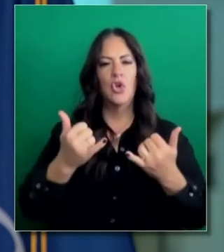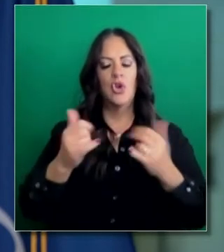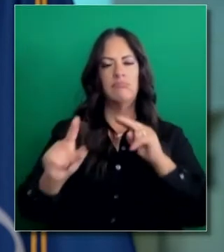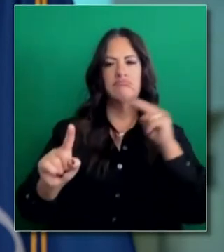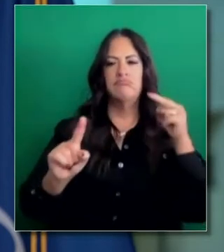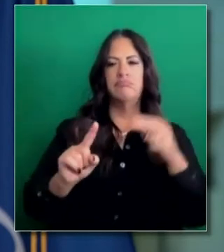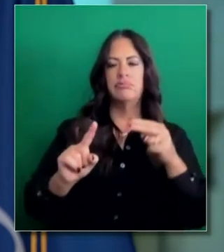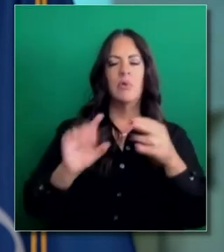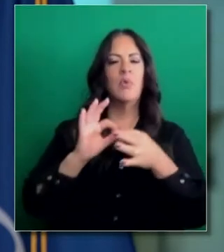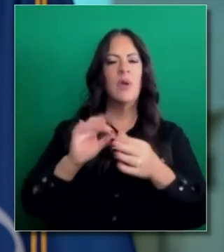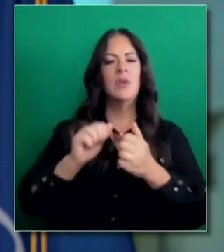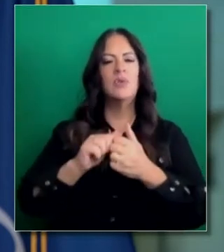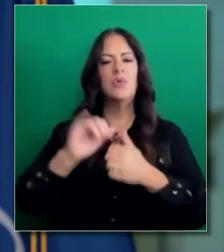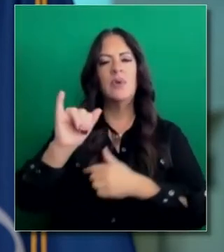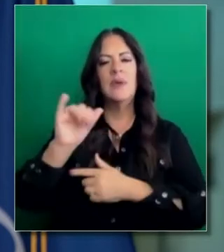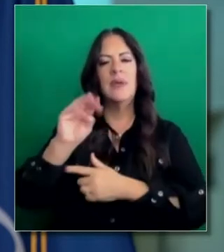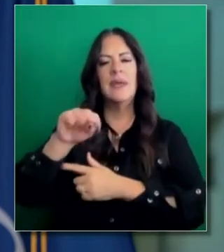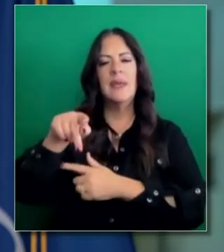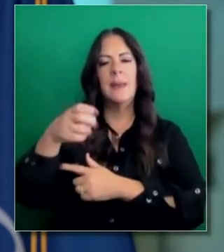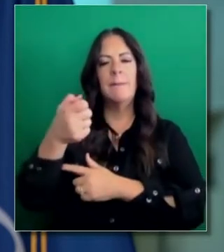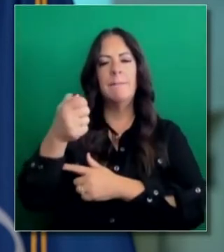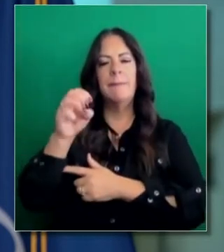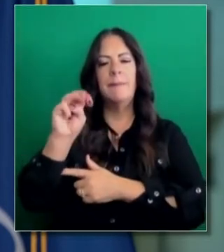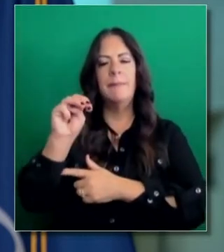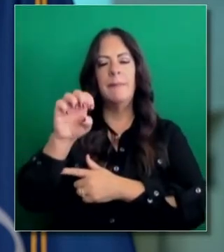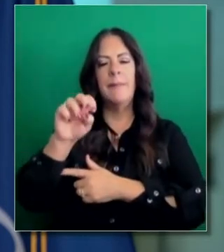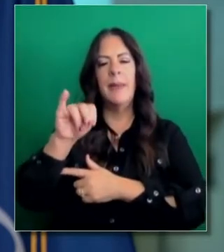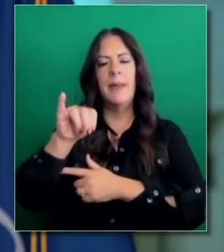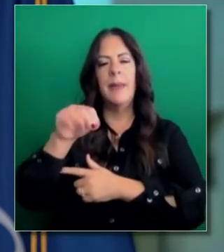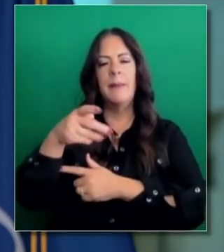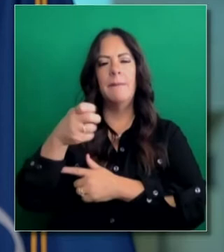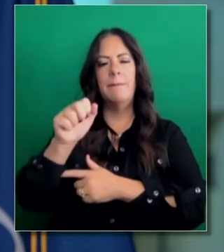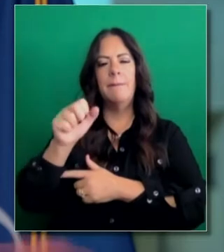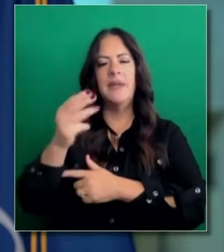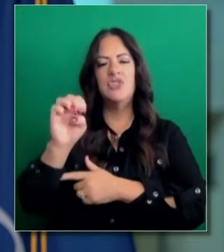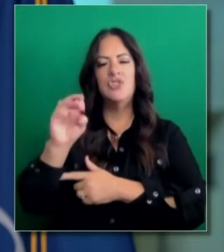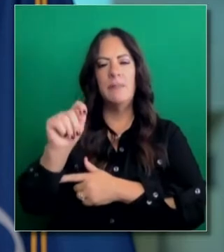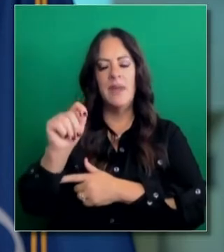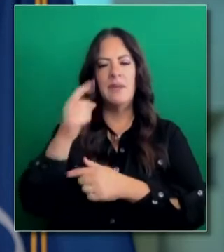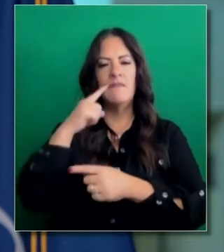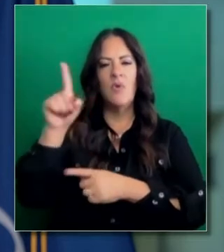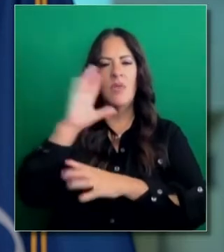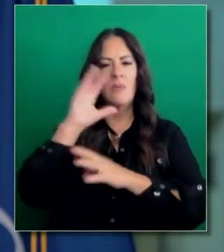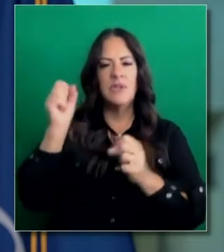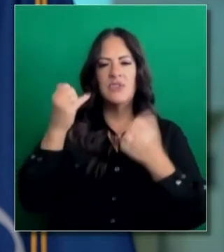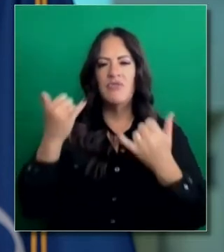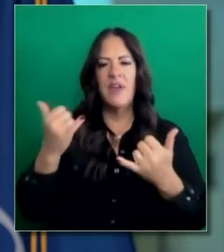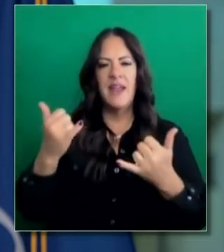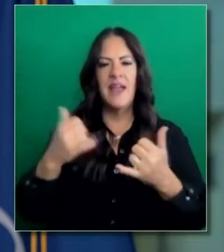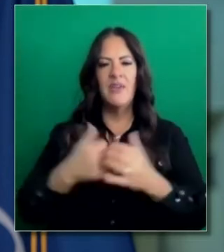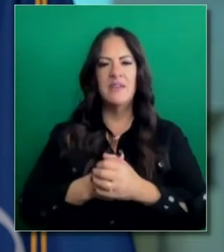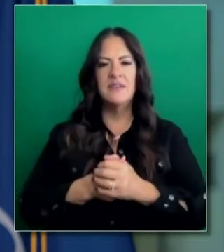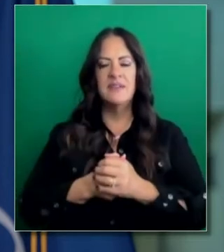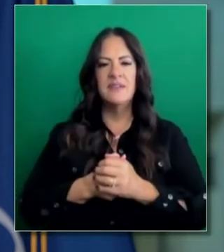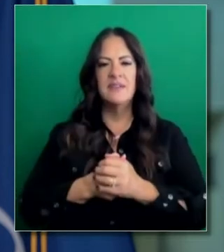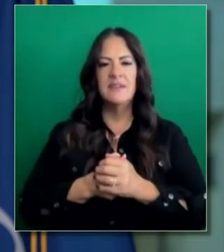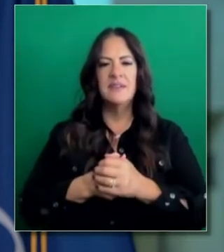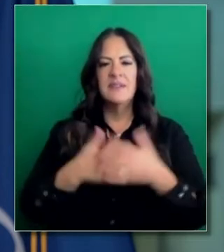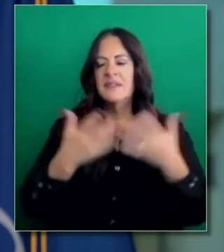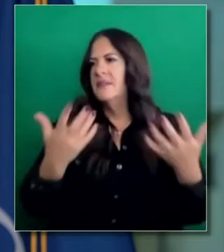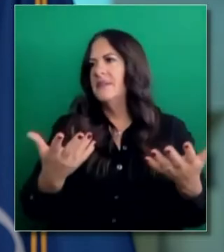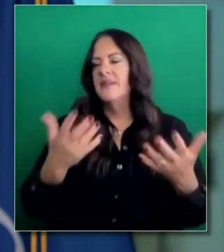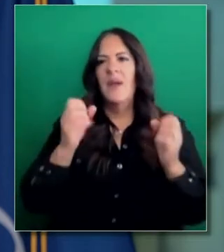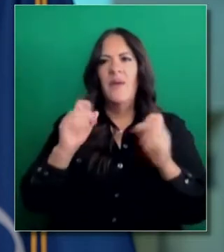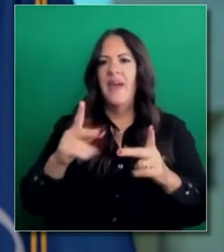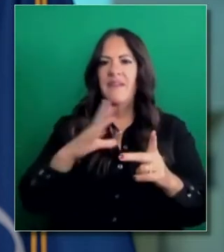cuál es su posición en cuanto a la desacreditar y al juicio político yo yo estoy muy a favor pero